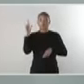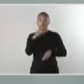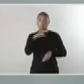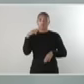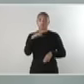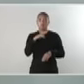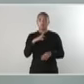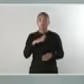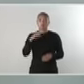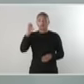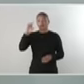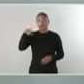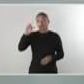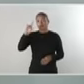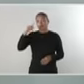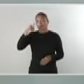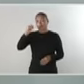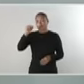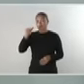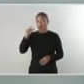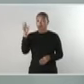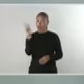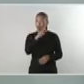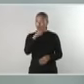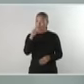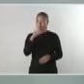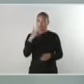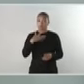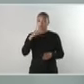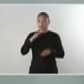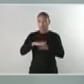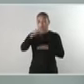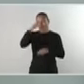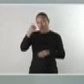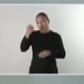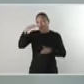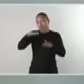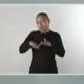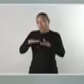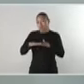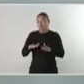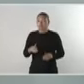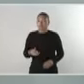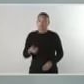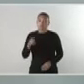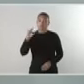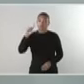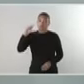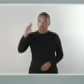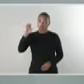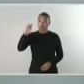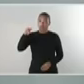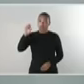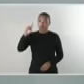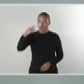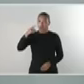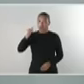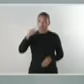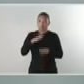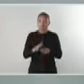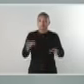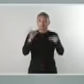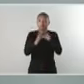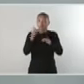eólica es una de las opciones que tenemos para bajar los costos de energía es ahí donde va a ser importante